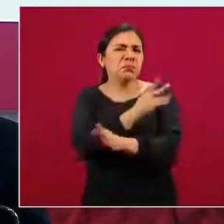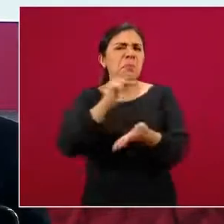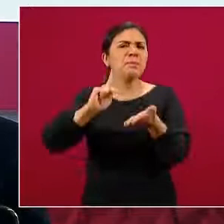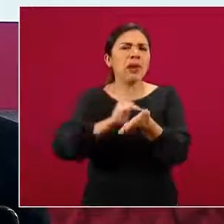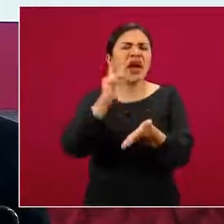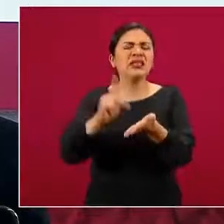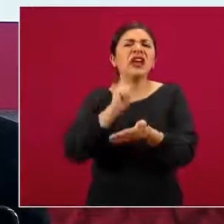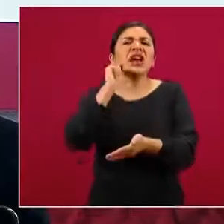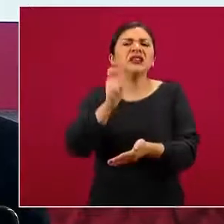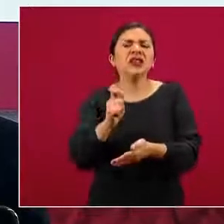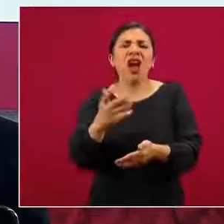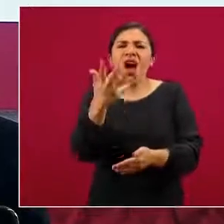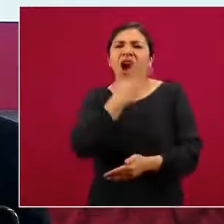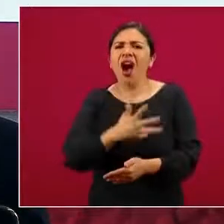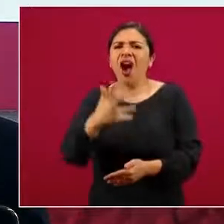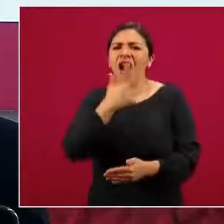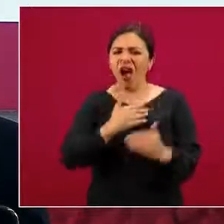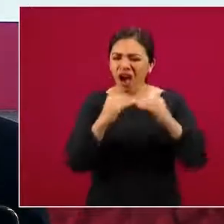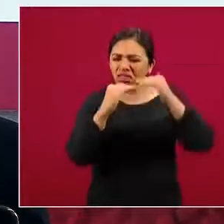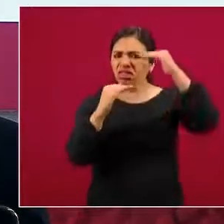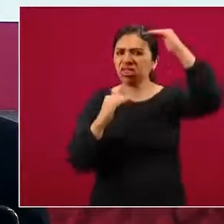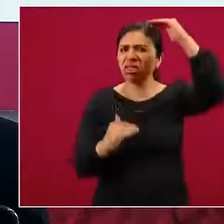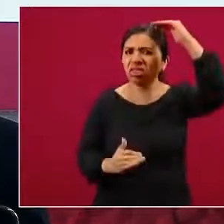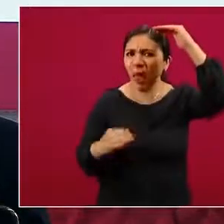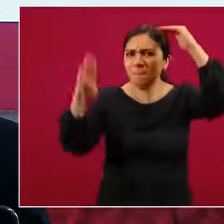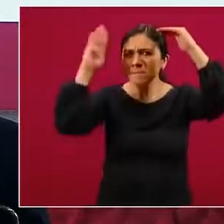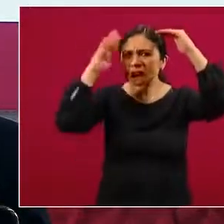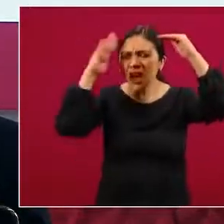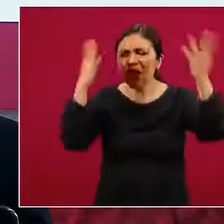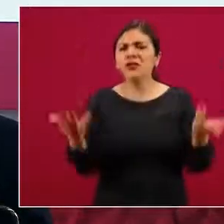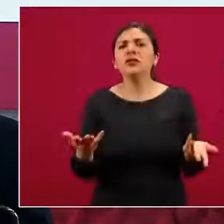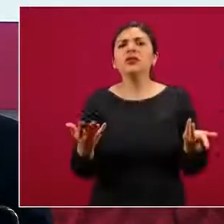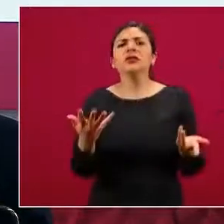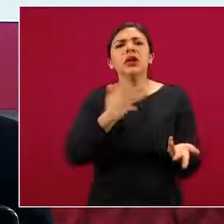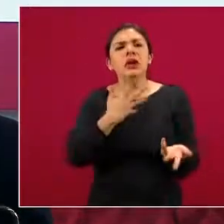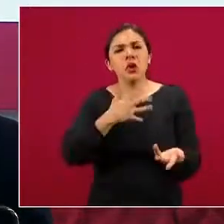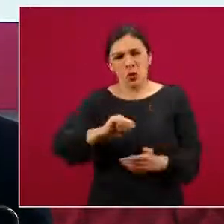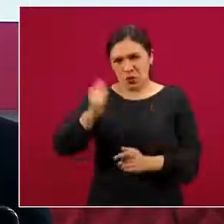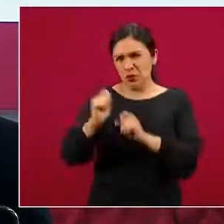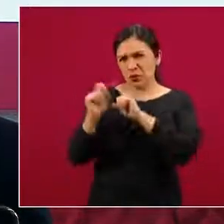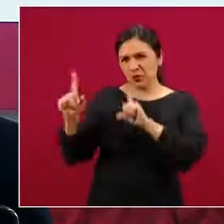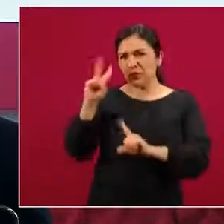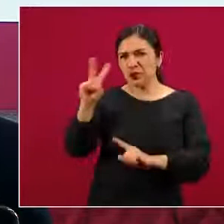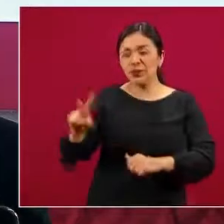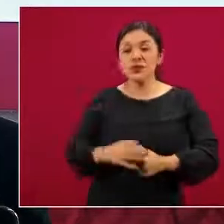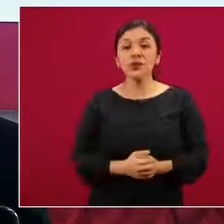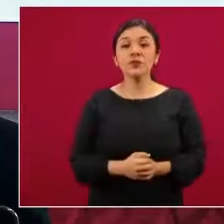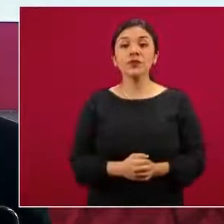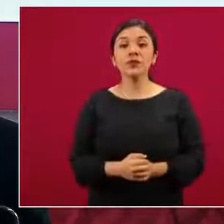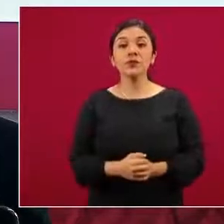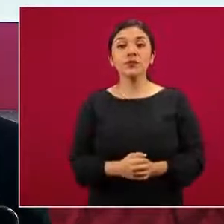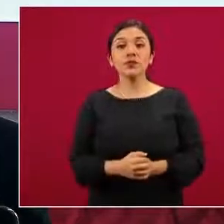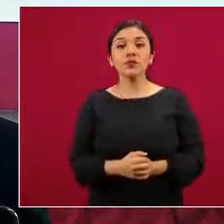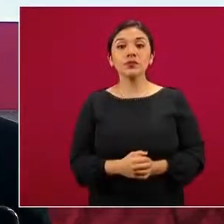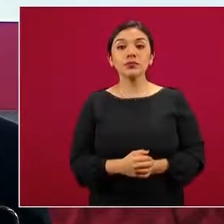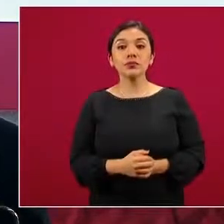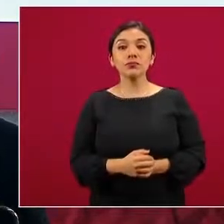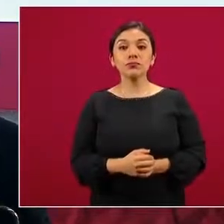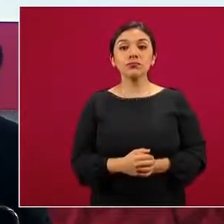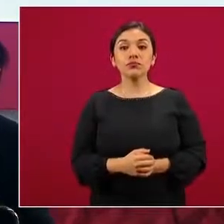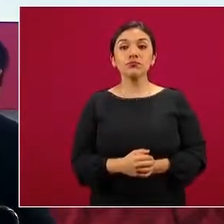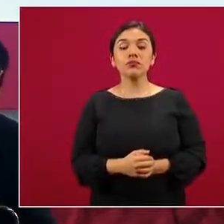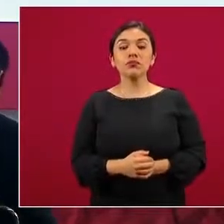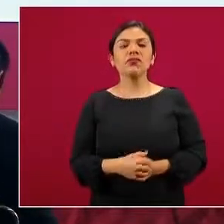las brechas de desigualdades, hemos hablado sobre la siguiente, por favor,